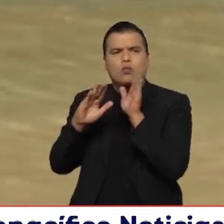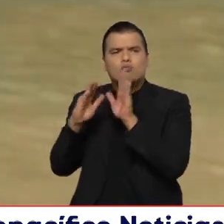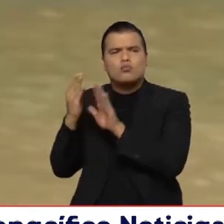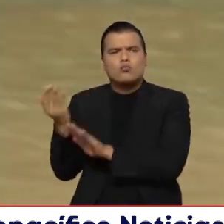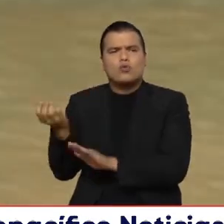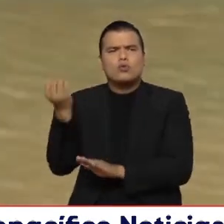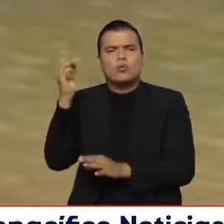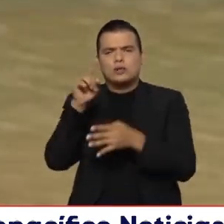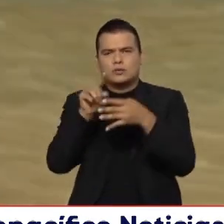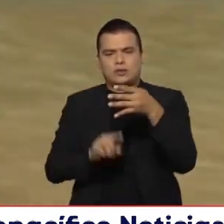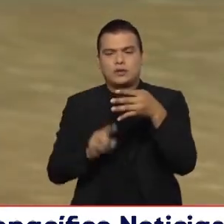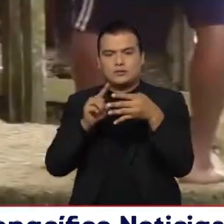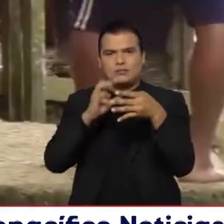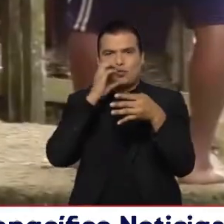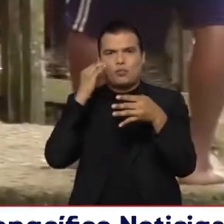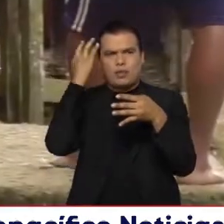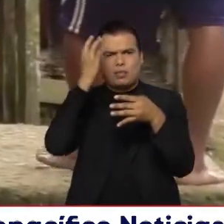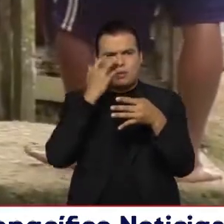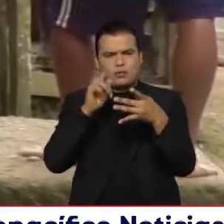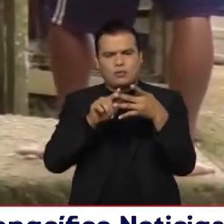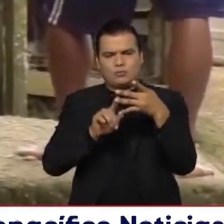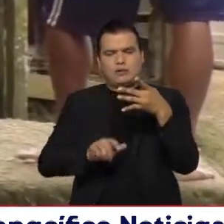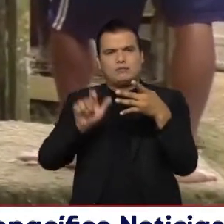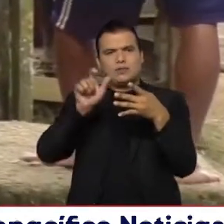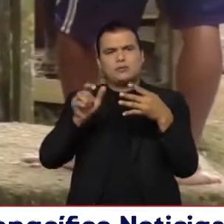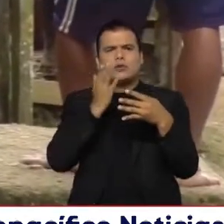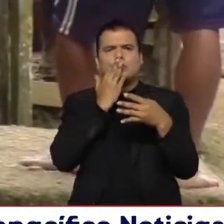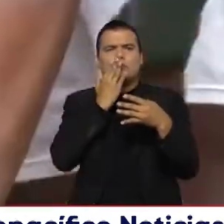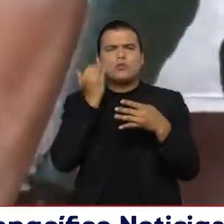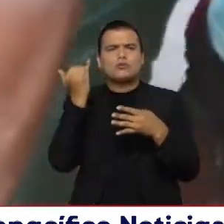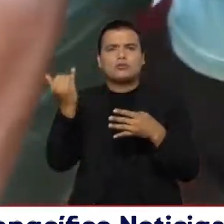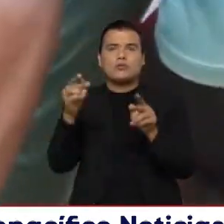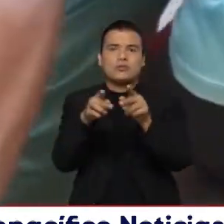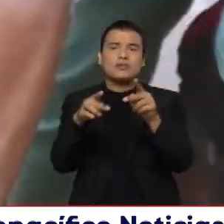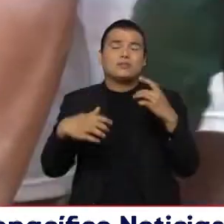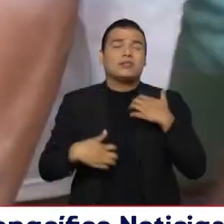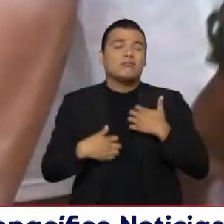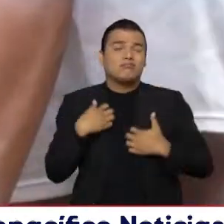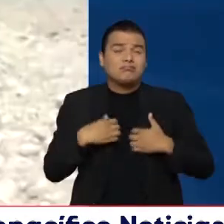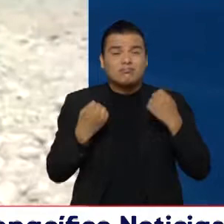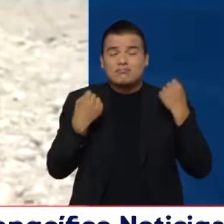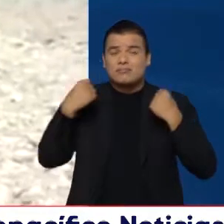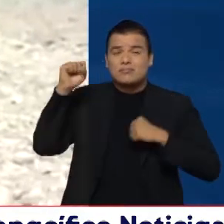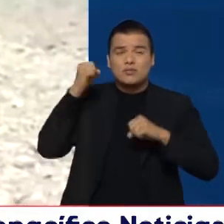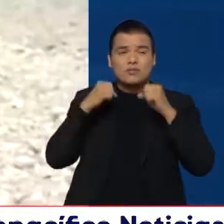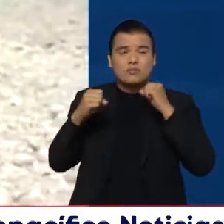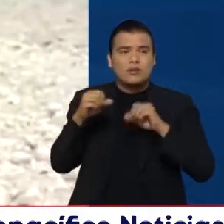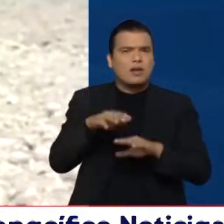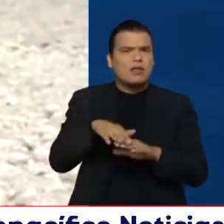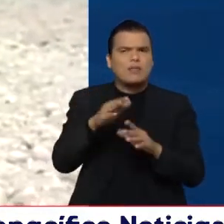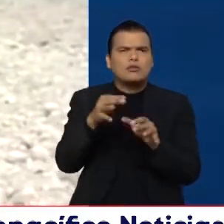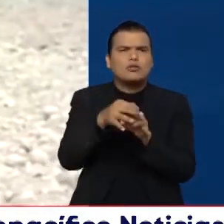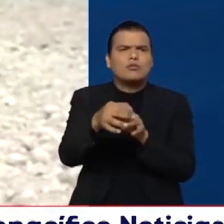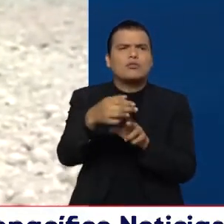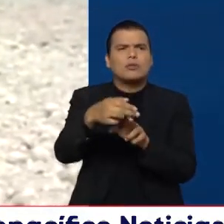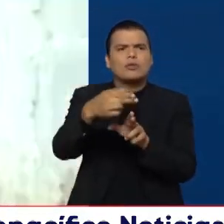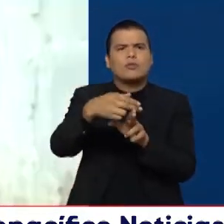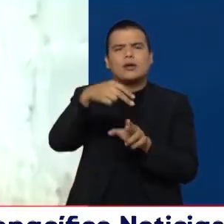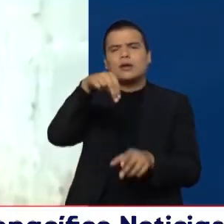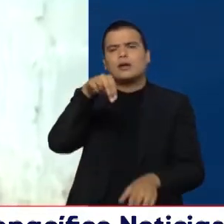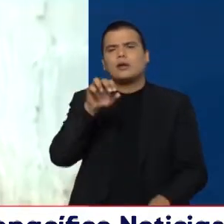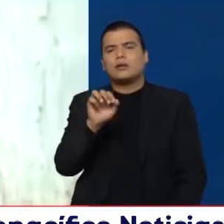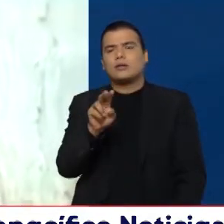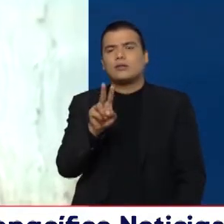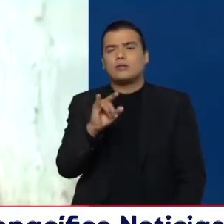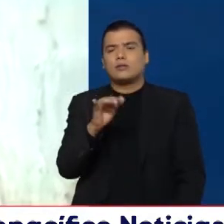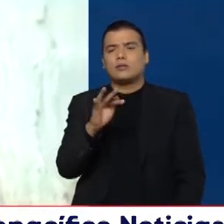nuevos desplazamientos de comunidades por cuenta de los enfrentamientos en sus poblaciones. Preocupa Novita por el confinamiento al que se han visto sometidos